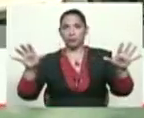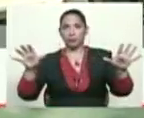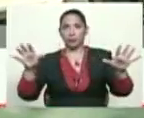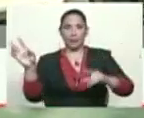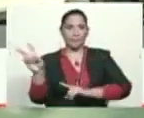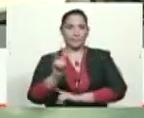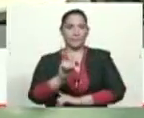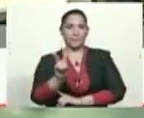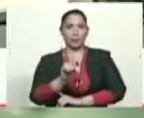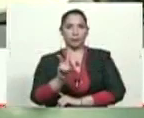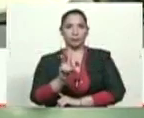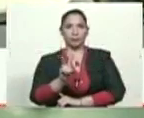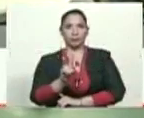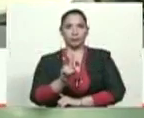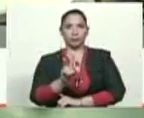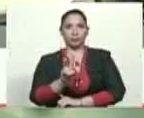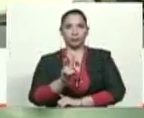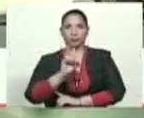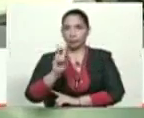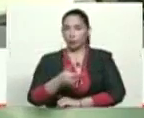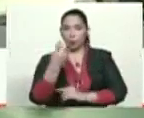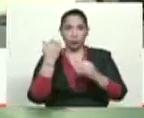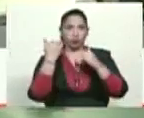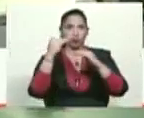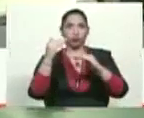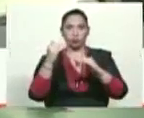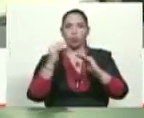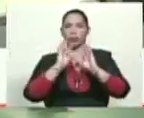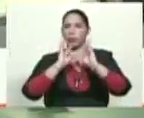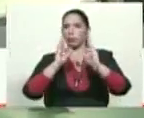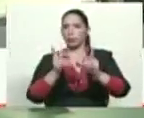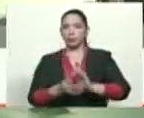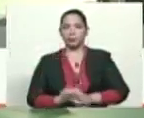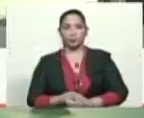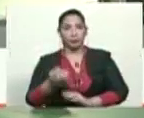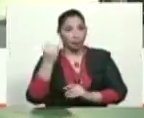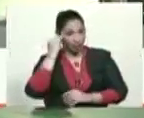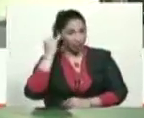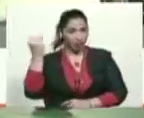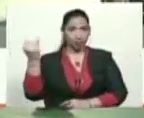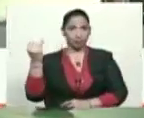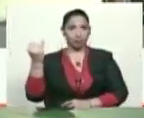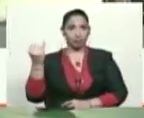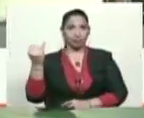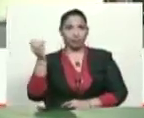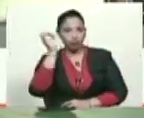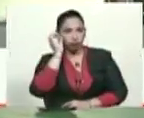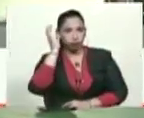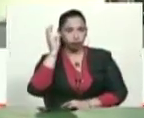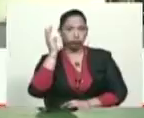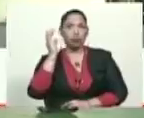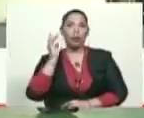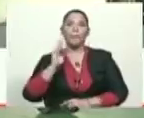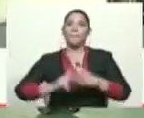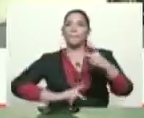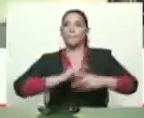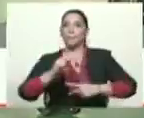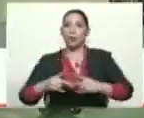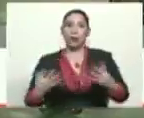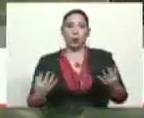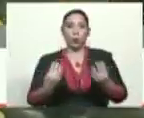nacional en una segunda fase como les comentábamos la iniciativa surgió tras la puesta en marcha del plan juntos